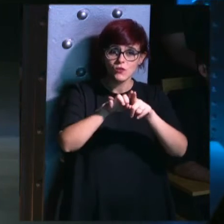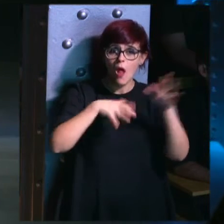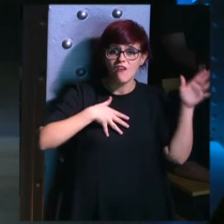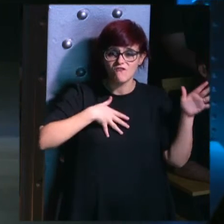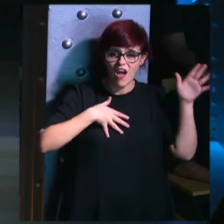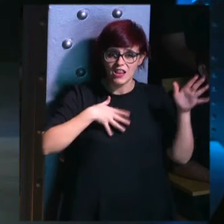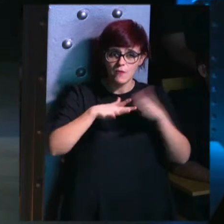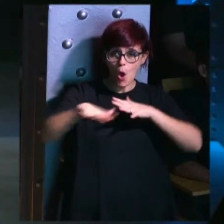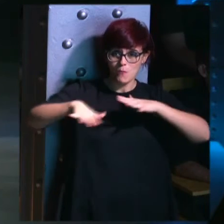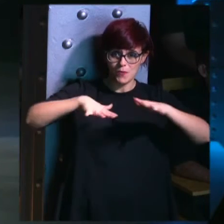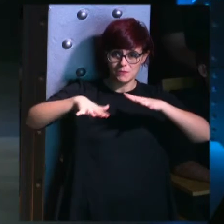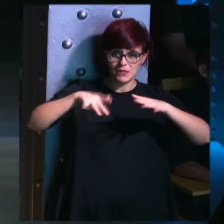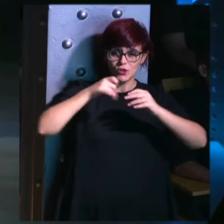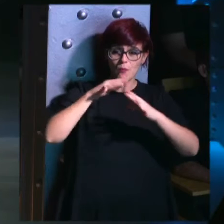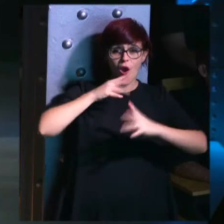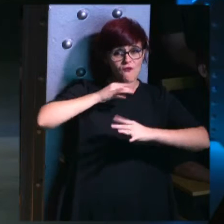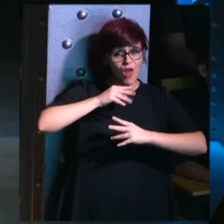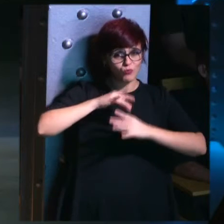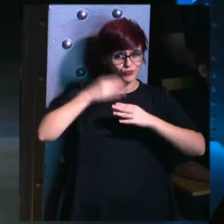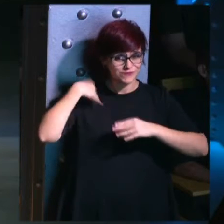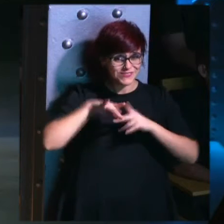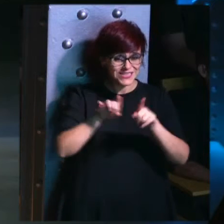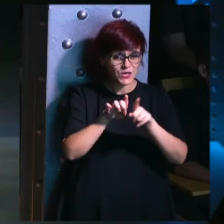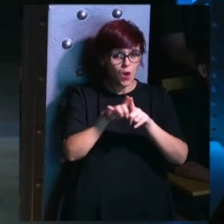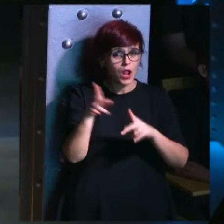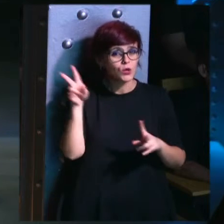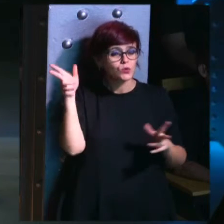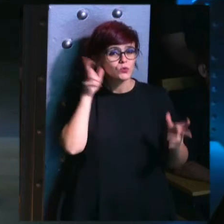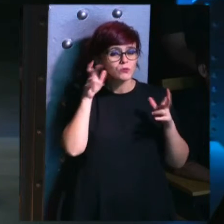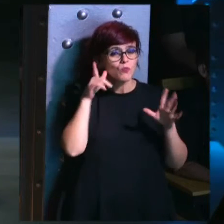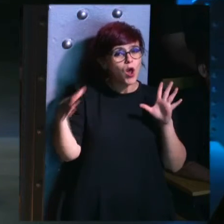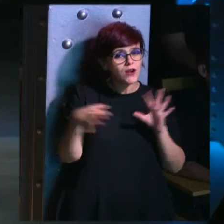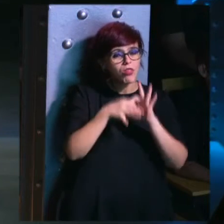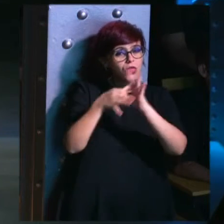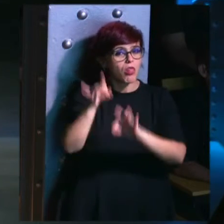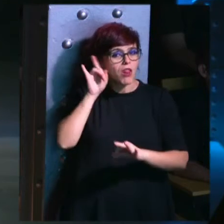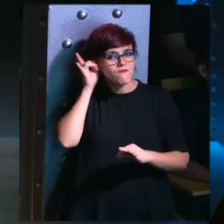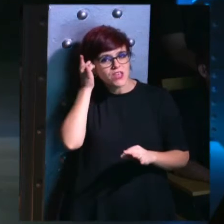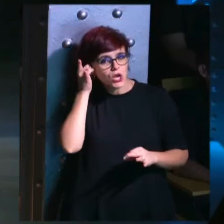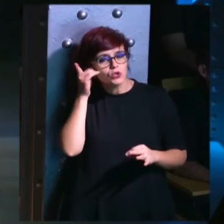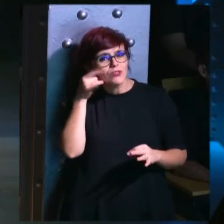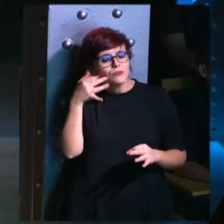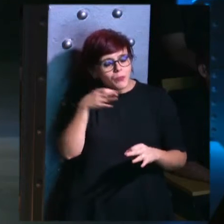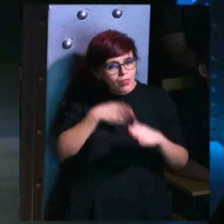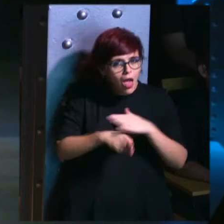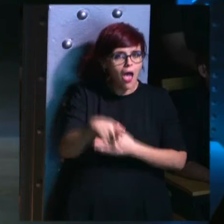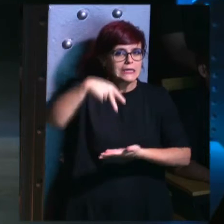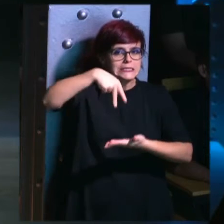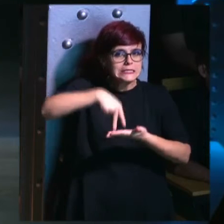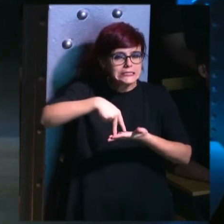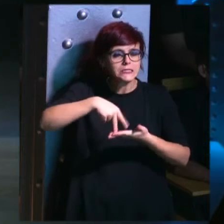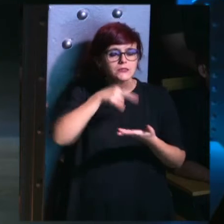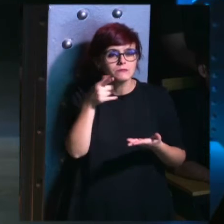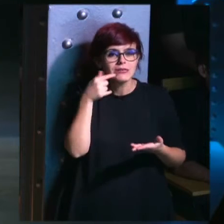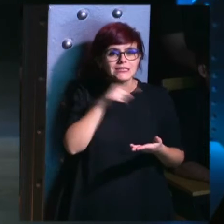alrededor del movimiento de esa flauta. Esa flauta tiene un sonido acorde al infierno. Tú puedes entrar dentro, puedes elegir a